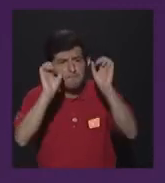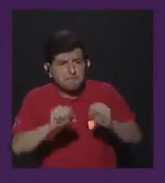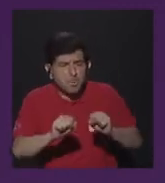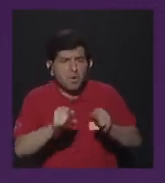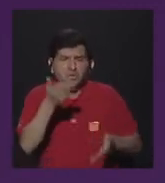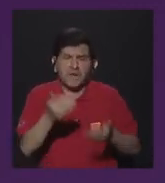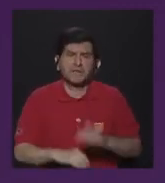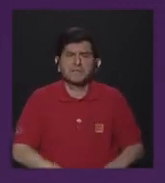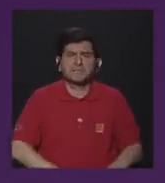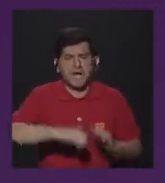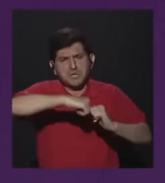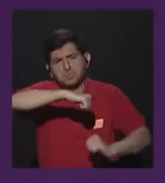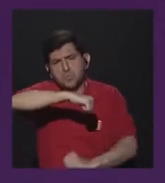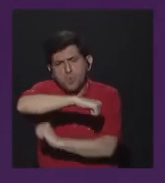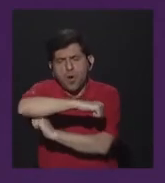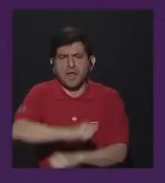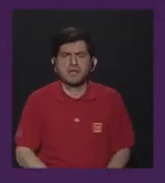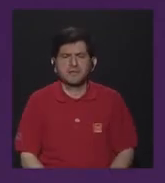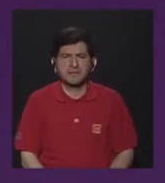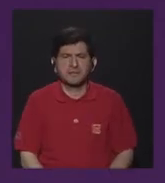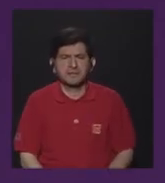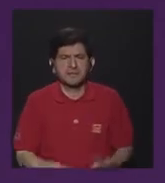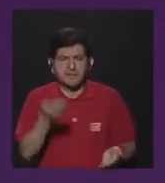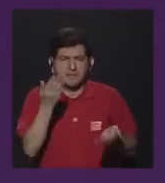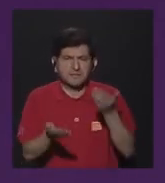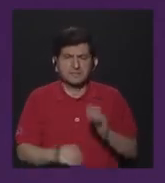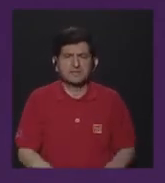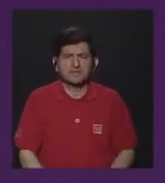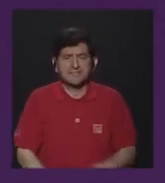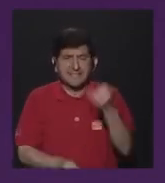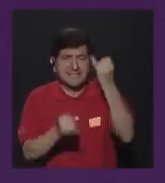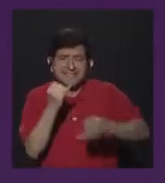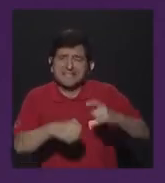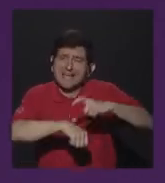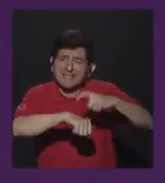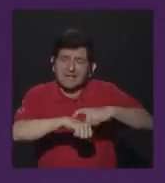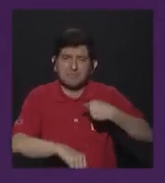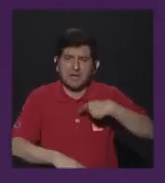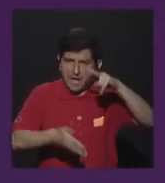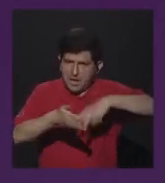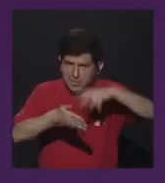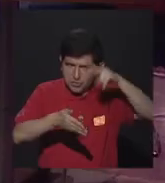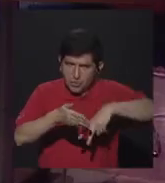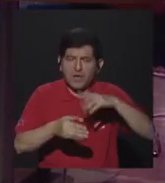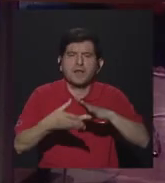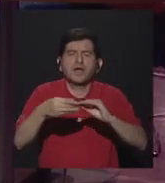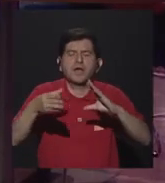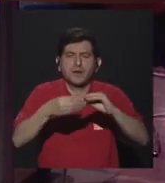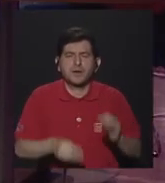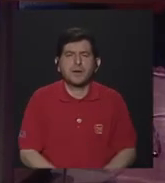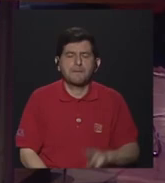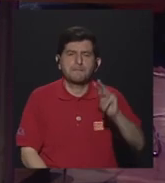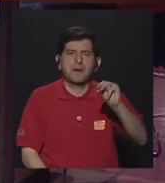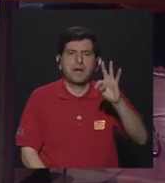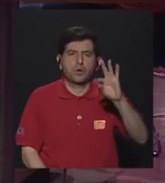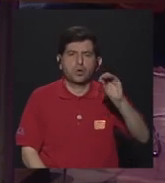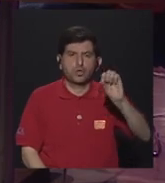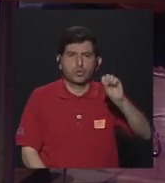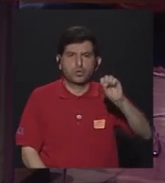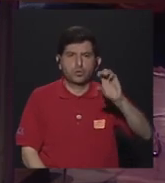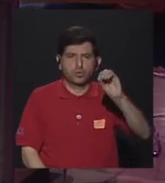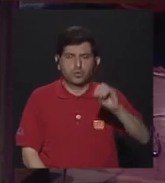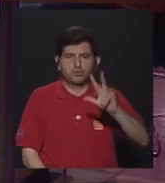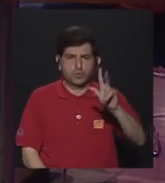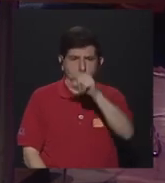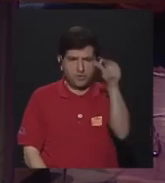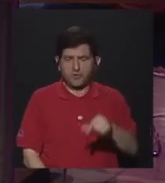hacer puentes se pueden pasar si agarran por debajo se nos acabó el tiempo pero sólo voy a leer aquí un comentario de maikel toxo de tres ríos dice estoy en